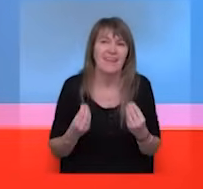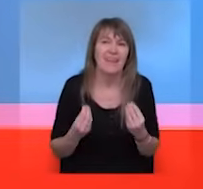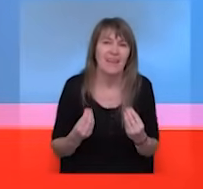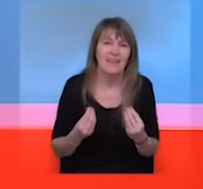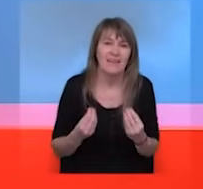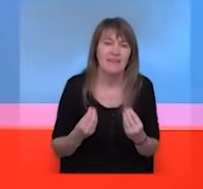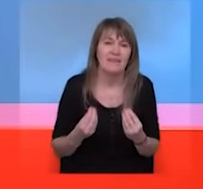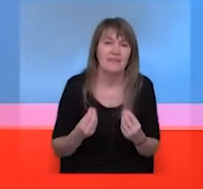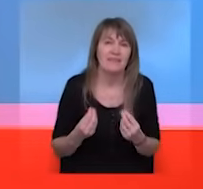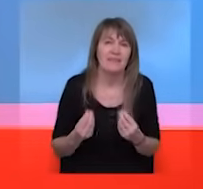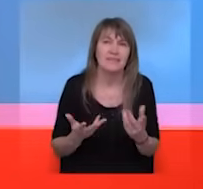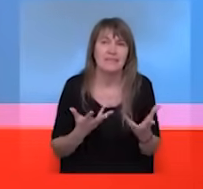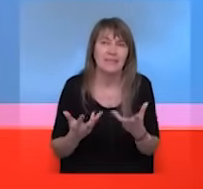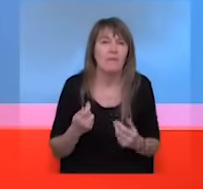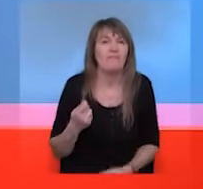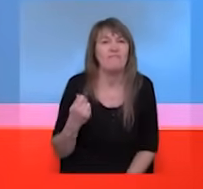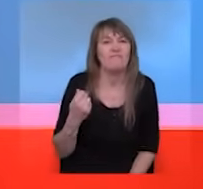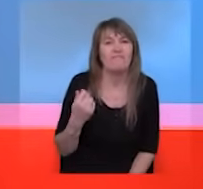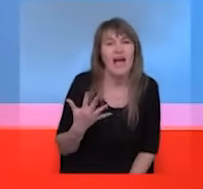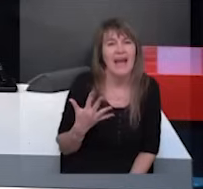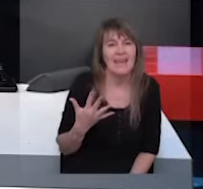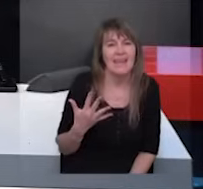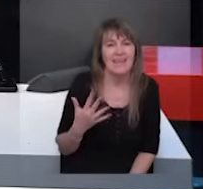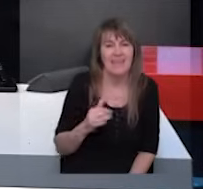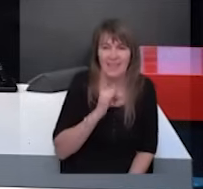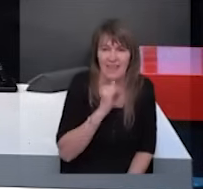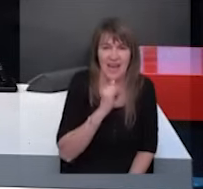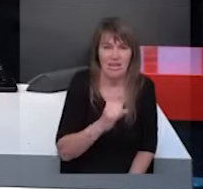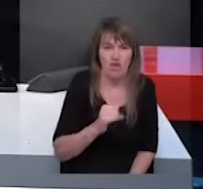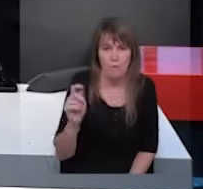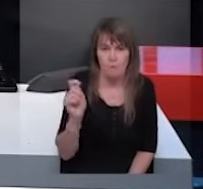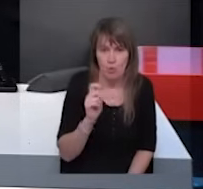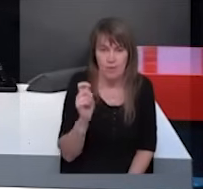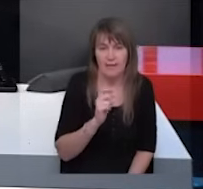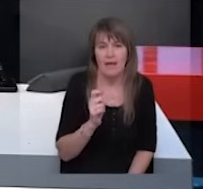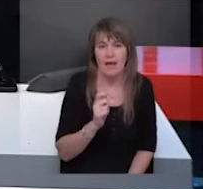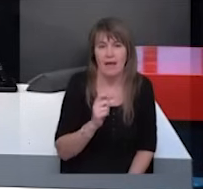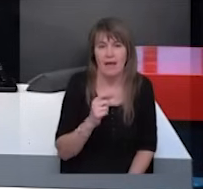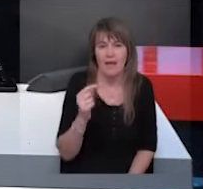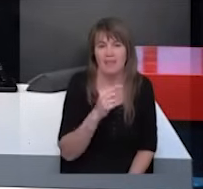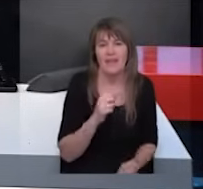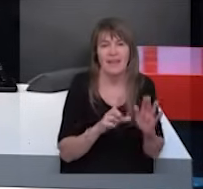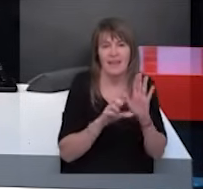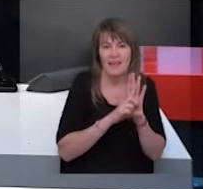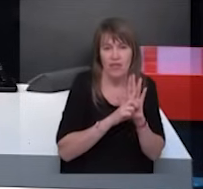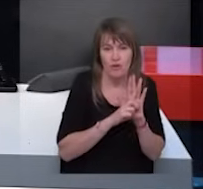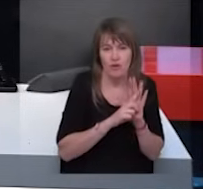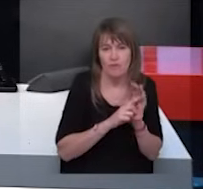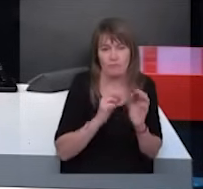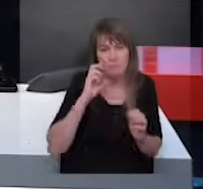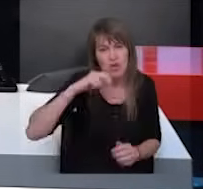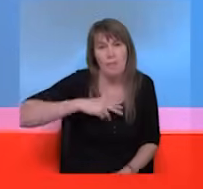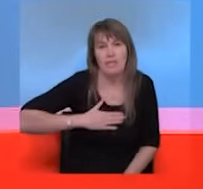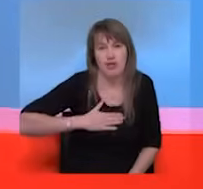da este valor a una declaración pública de un legislador me parece a mí esto es una opinión